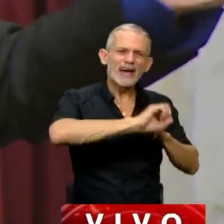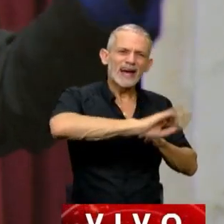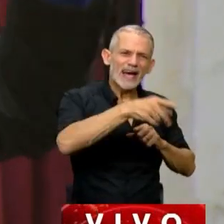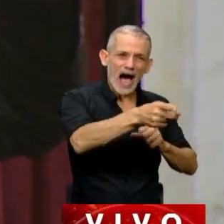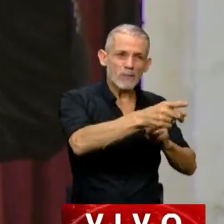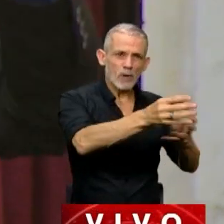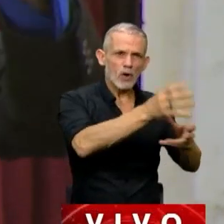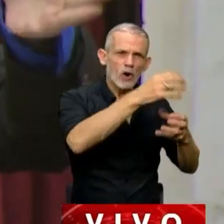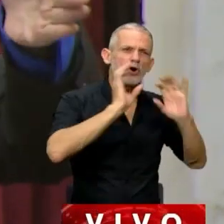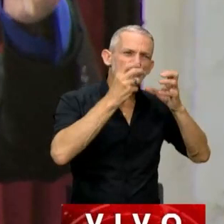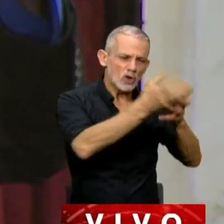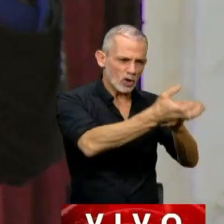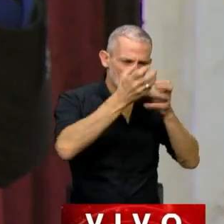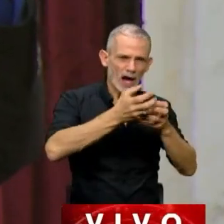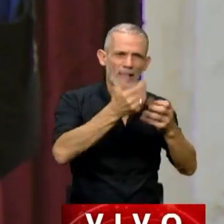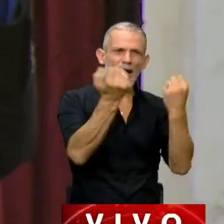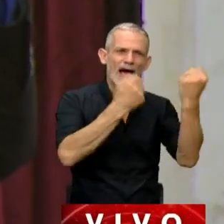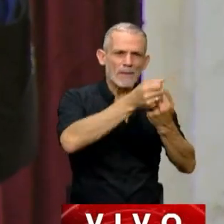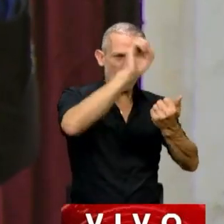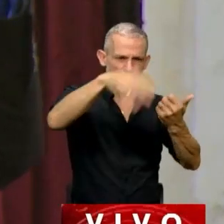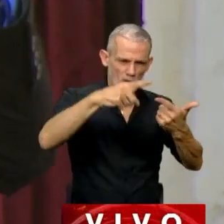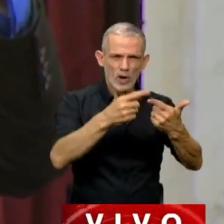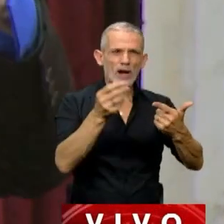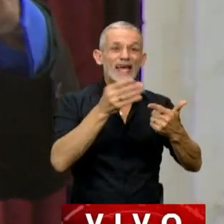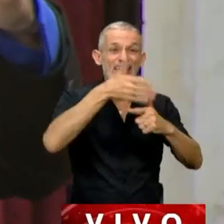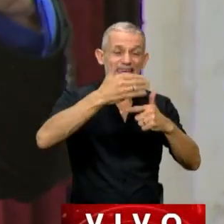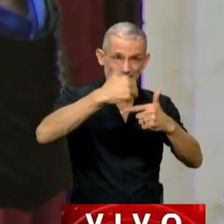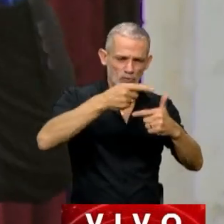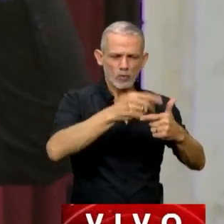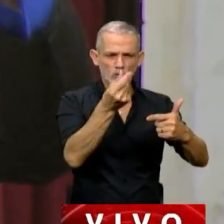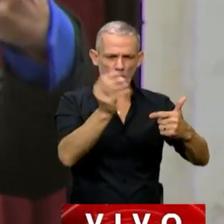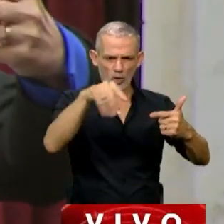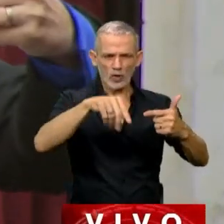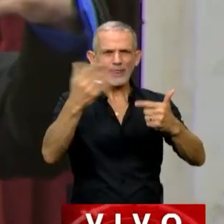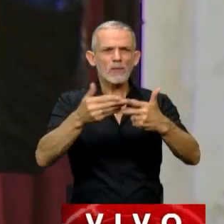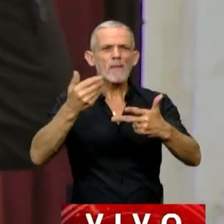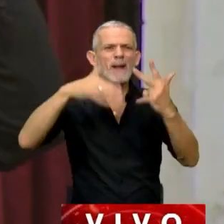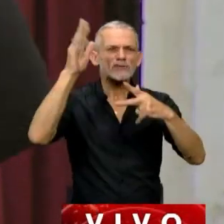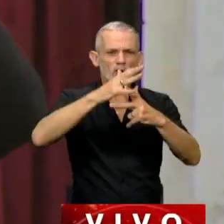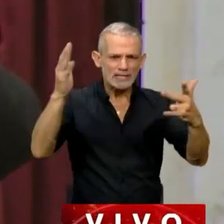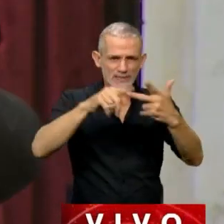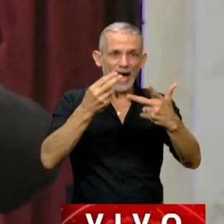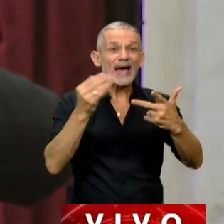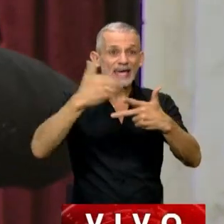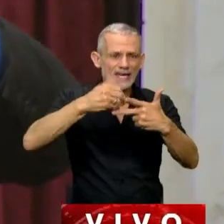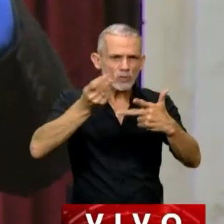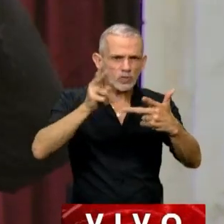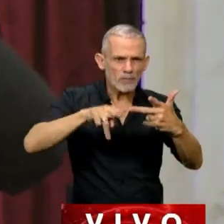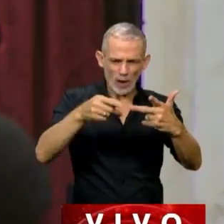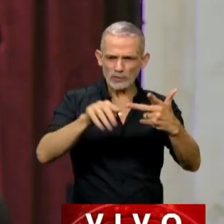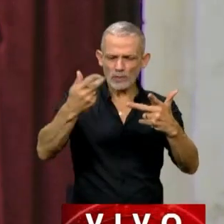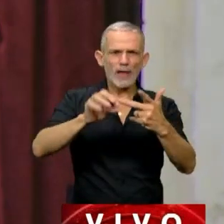de agricultura, en el transporte incluyeron ingresos brutos en el costo, luego en el mayorista, luego cuando